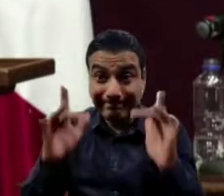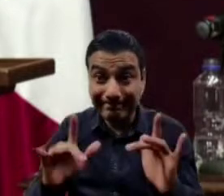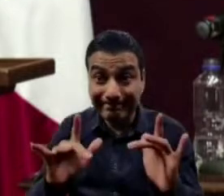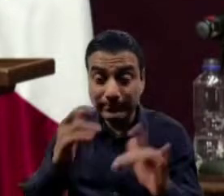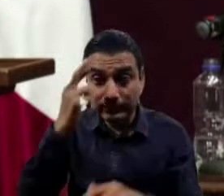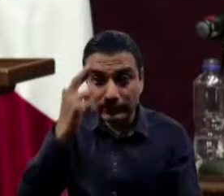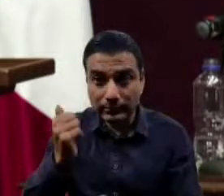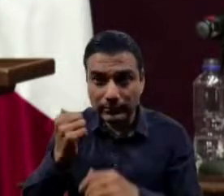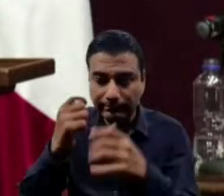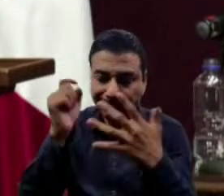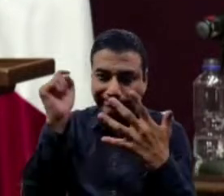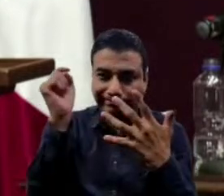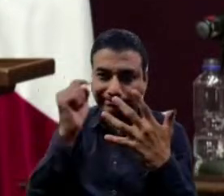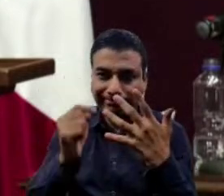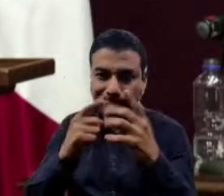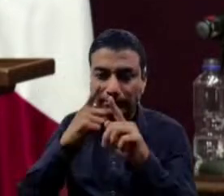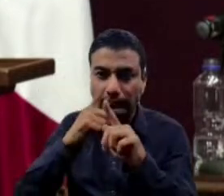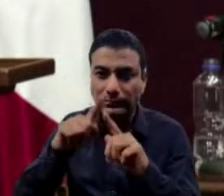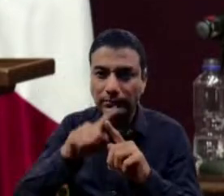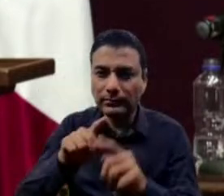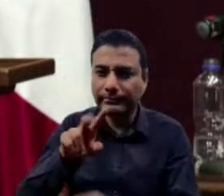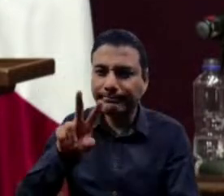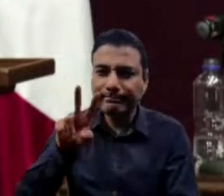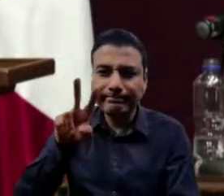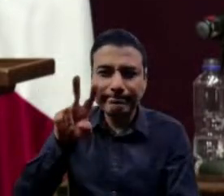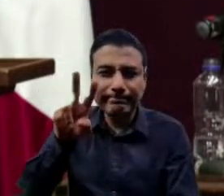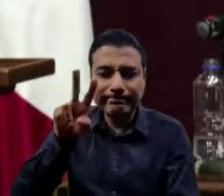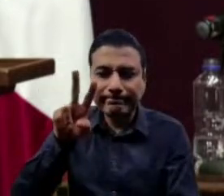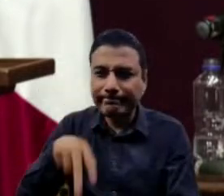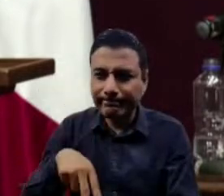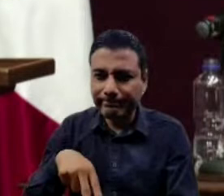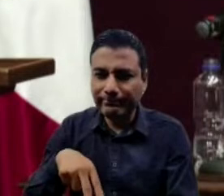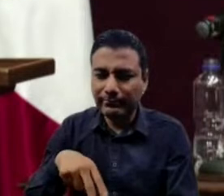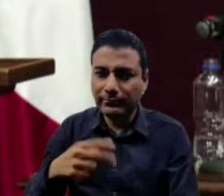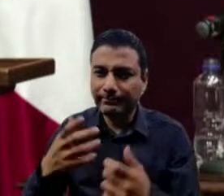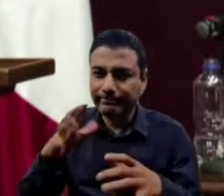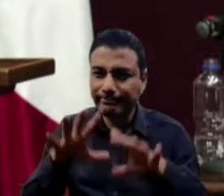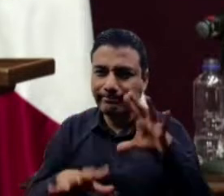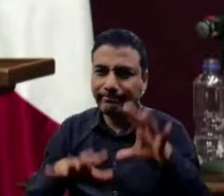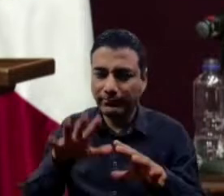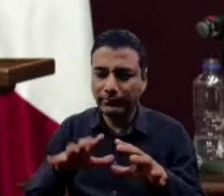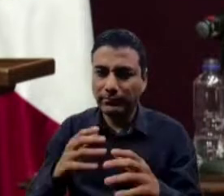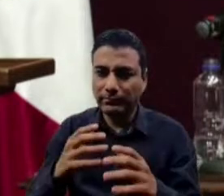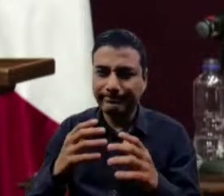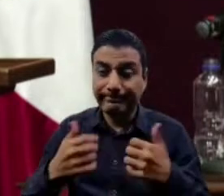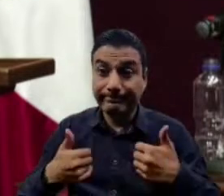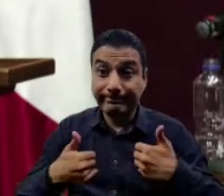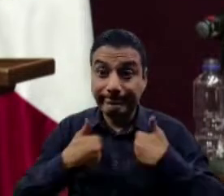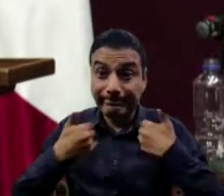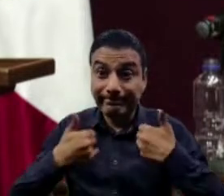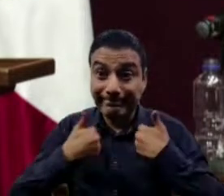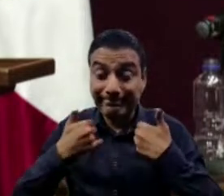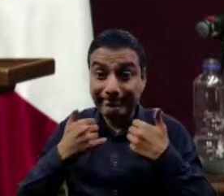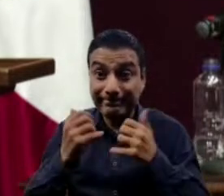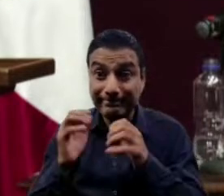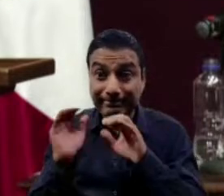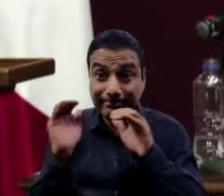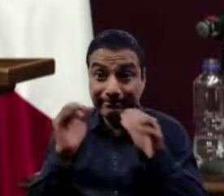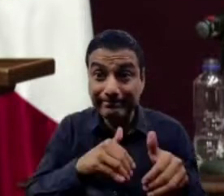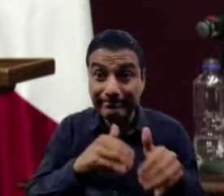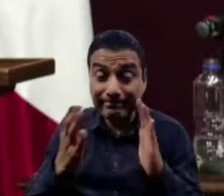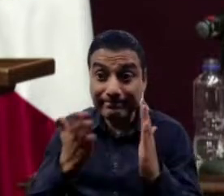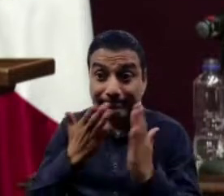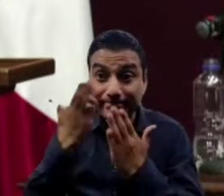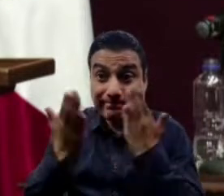verdad es que siempre se determinan por factores que complican el acceso al estudio o que impiden completamente la culminación del